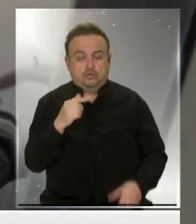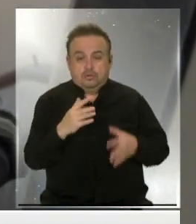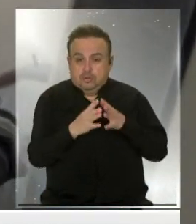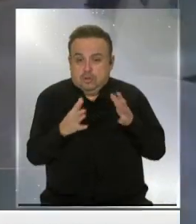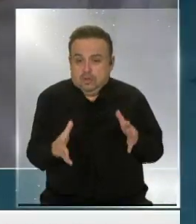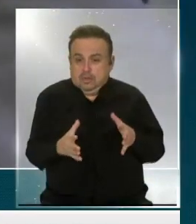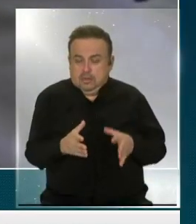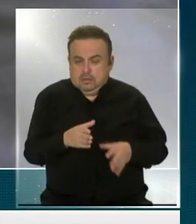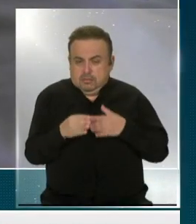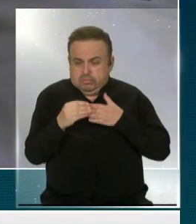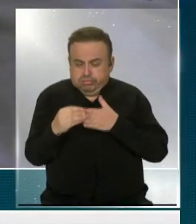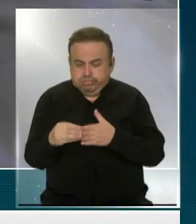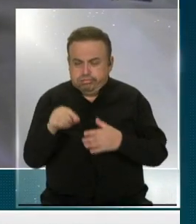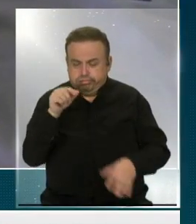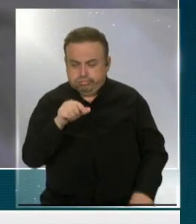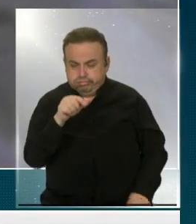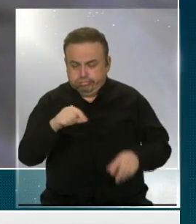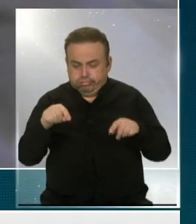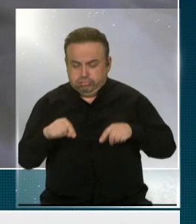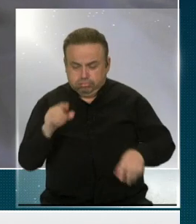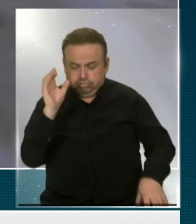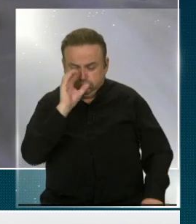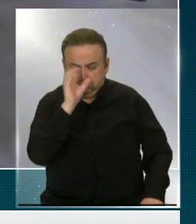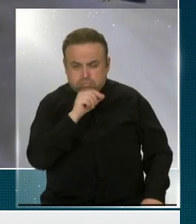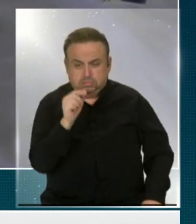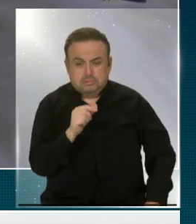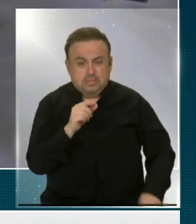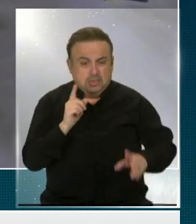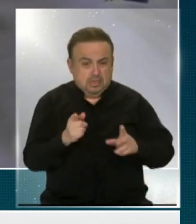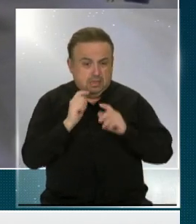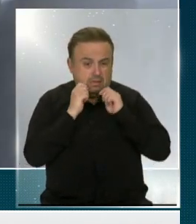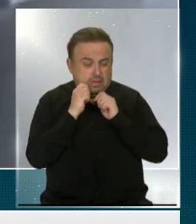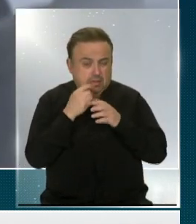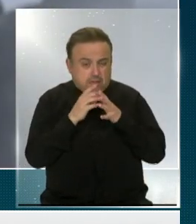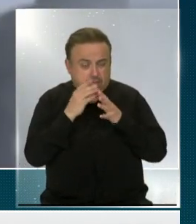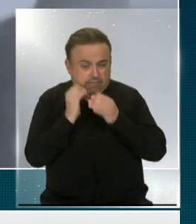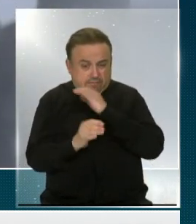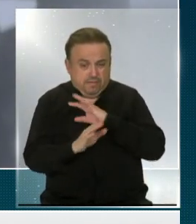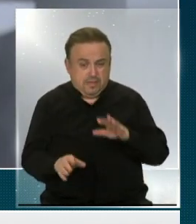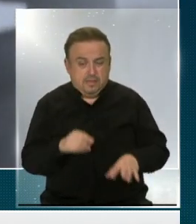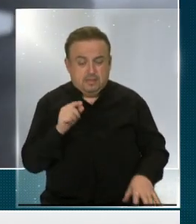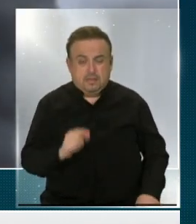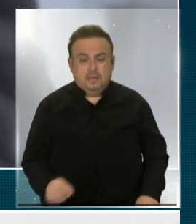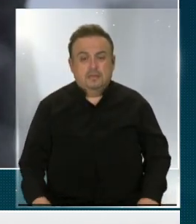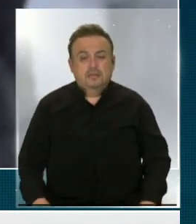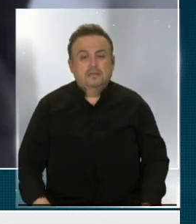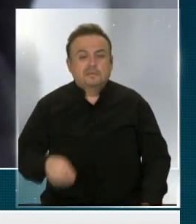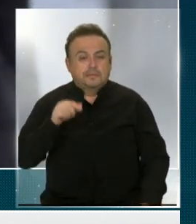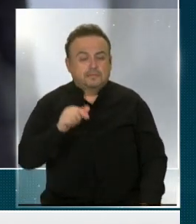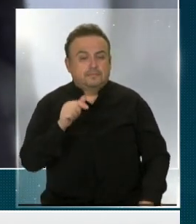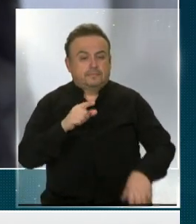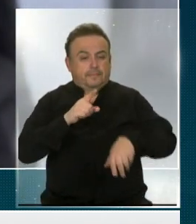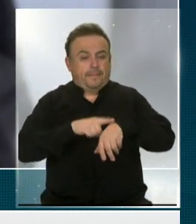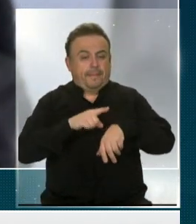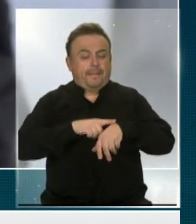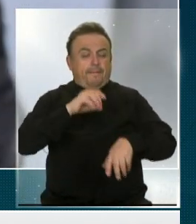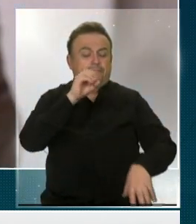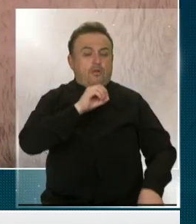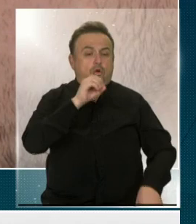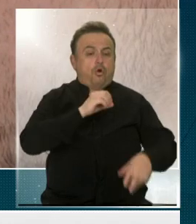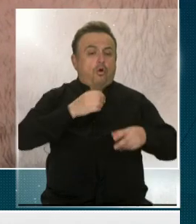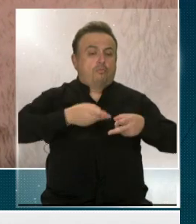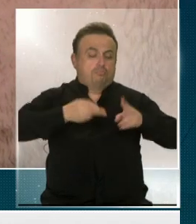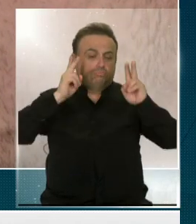seguimiento de largo plazo como usted menciona significa que hay que esperar al final de ese periodo o se